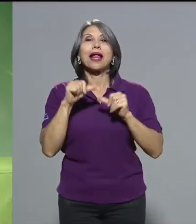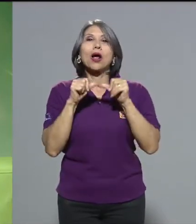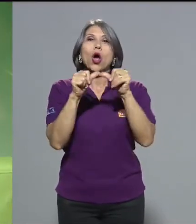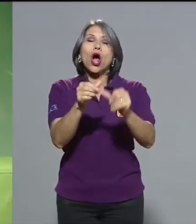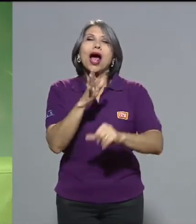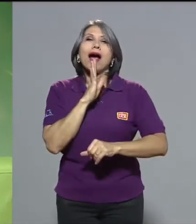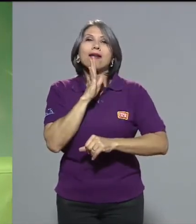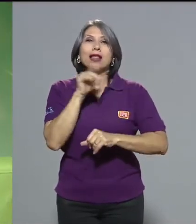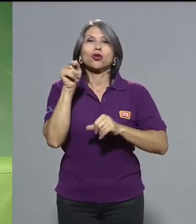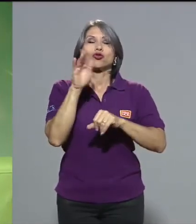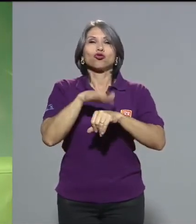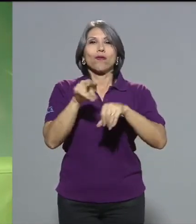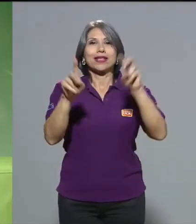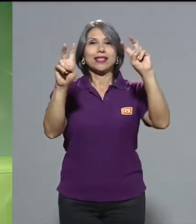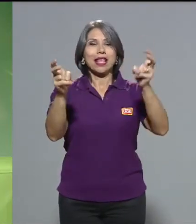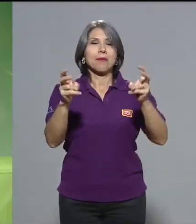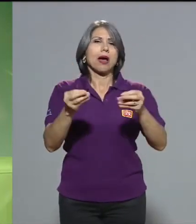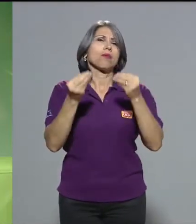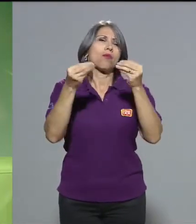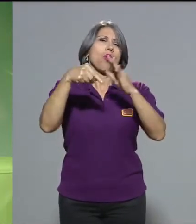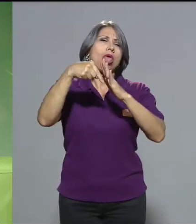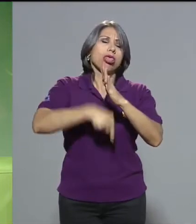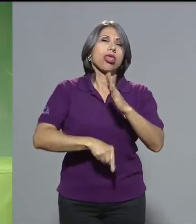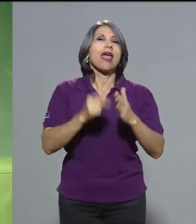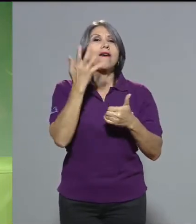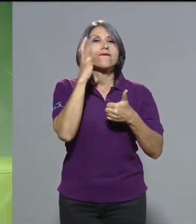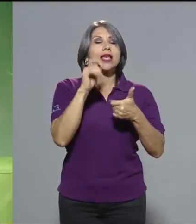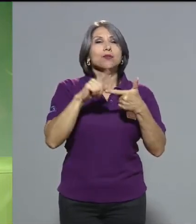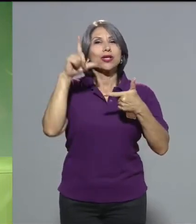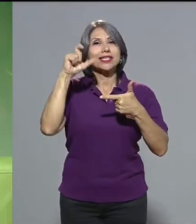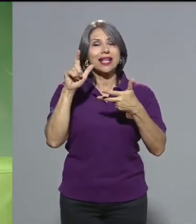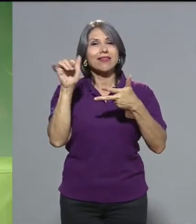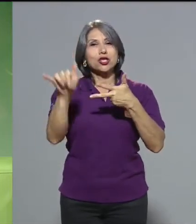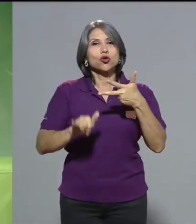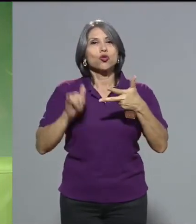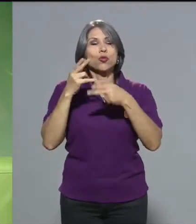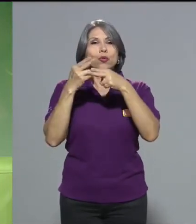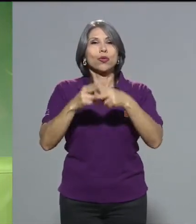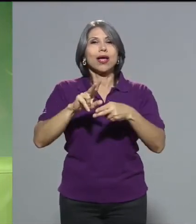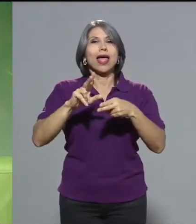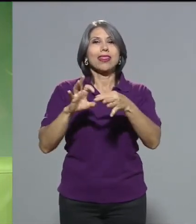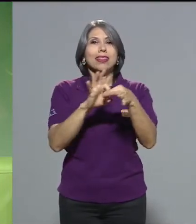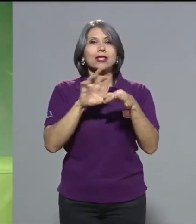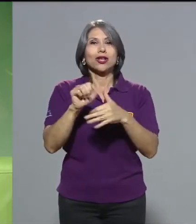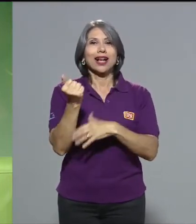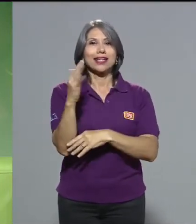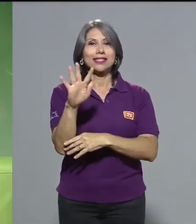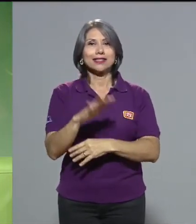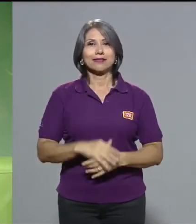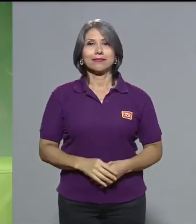amplio y que existen muchas dudas. Nos encuentra en Facebook, Instagram y YouTube como Nexos Canal 15.